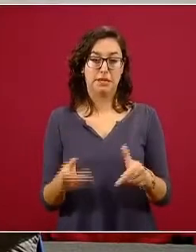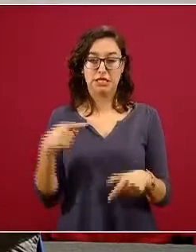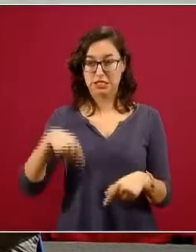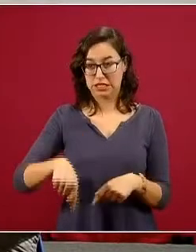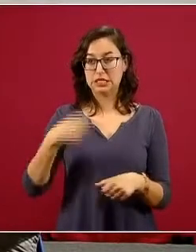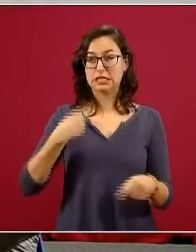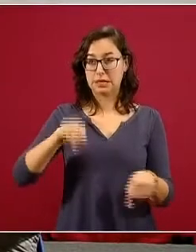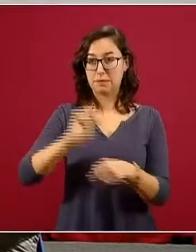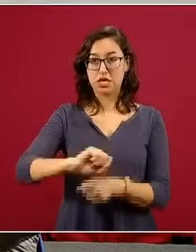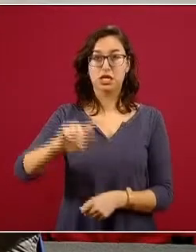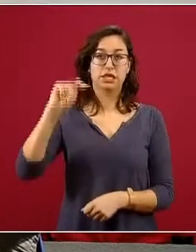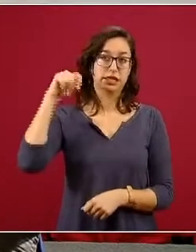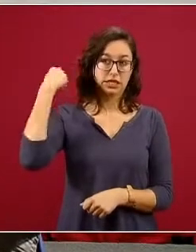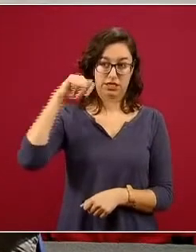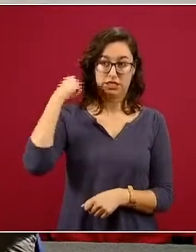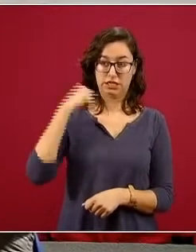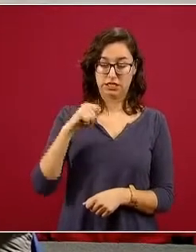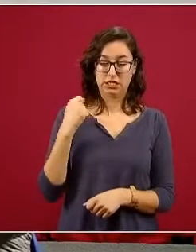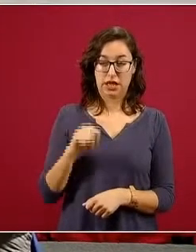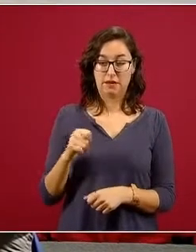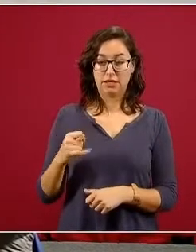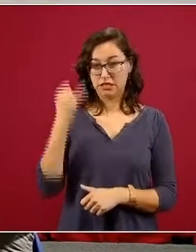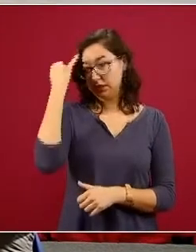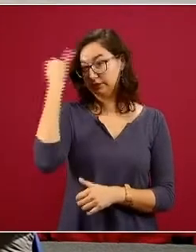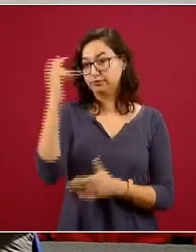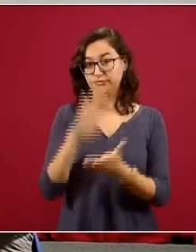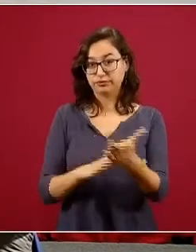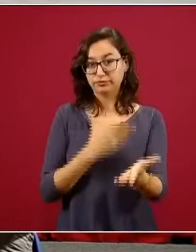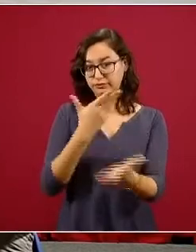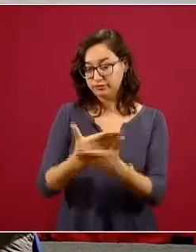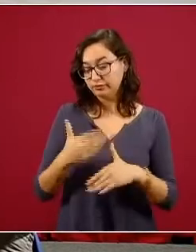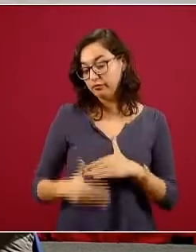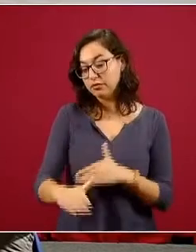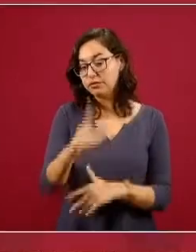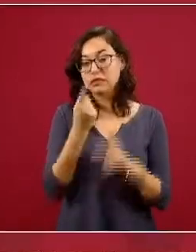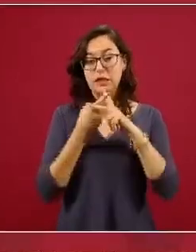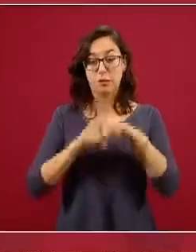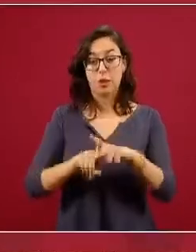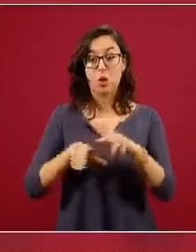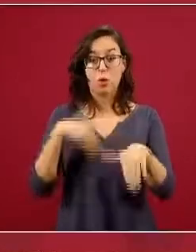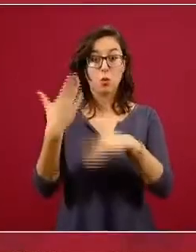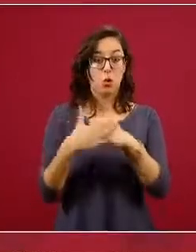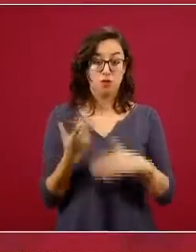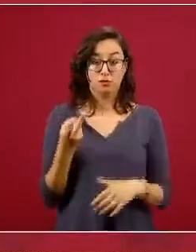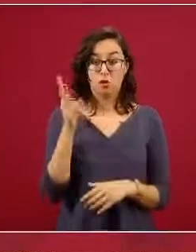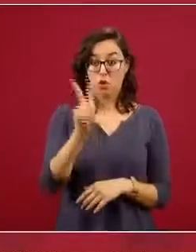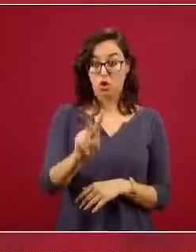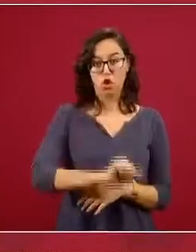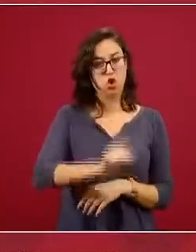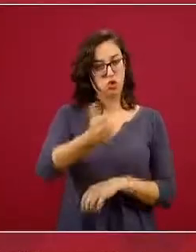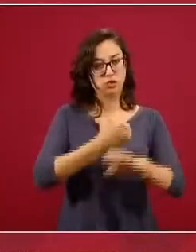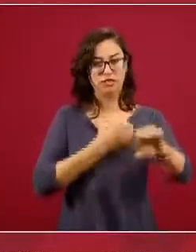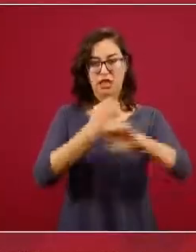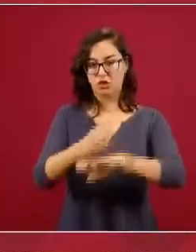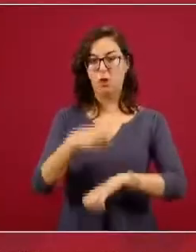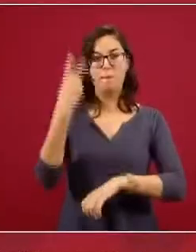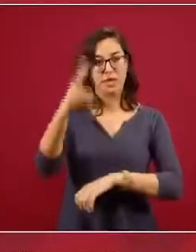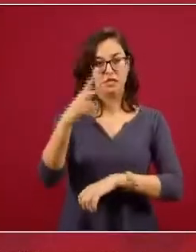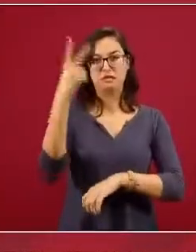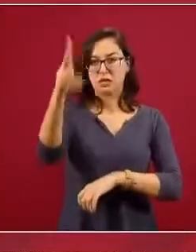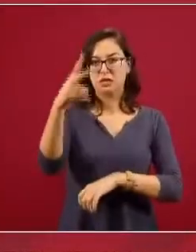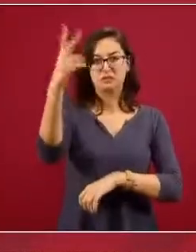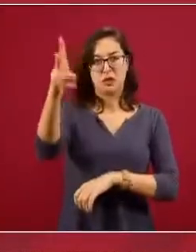esta semana la establecimos en Tabasco, y la próximo viernes tendremos en otra entidad federativa y